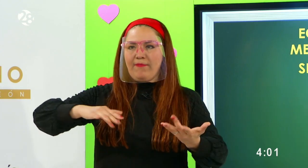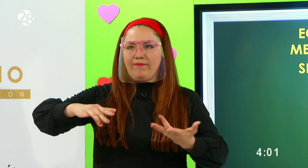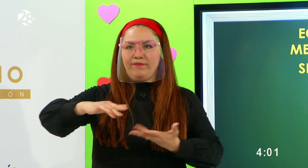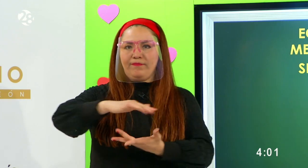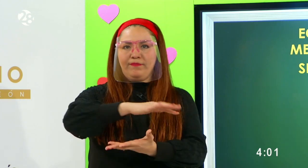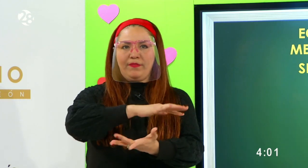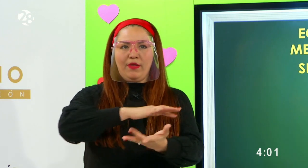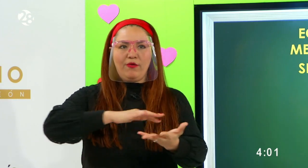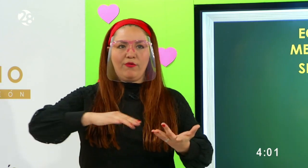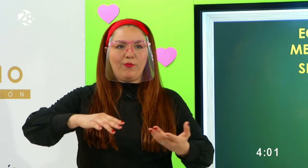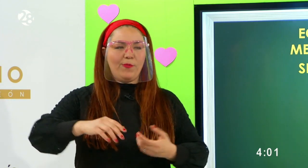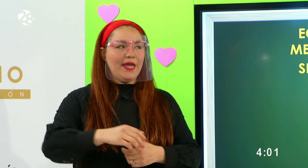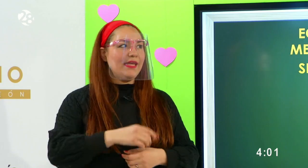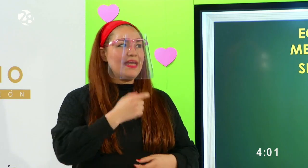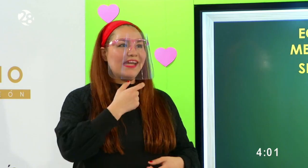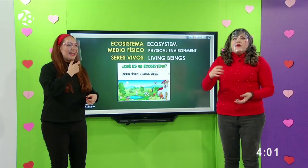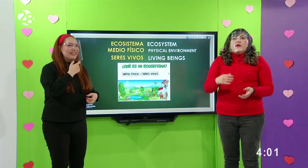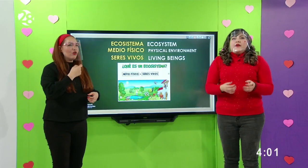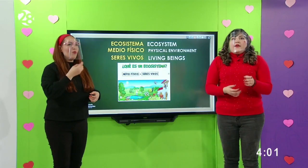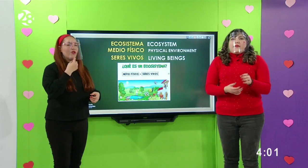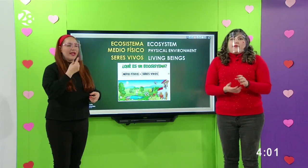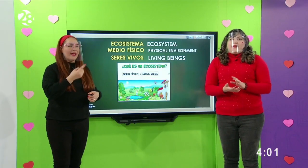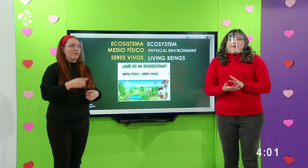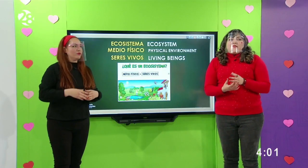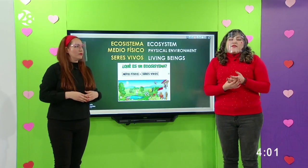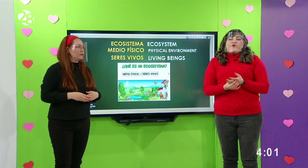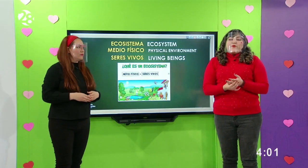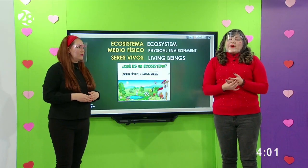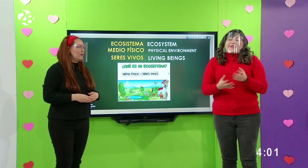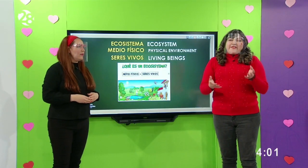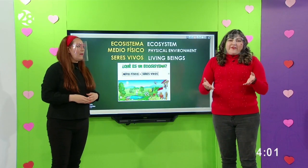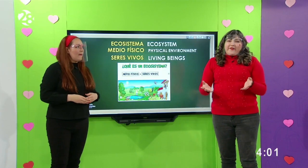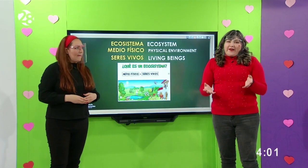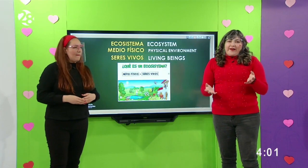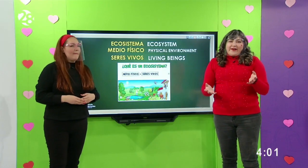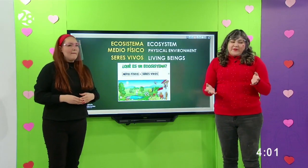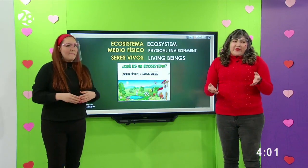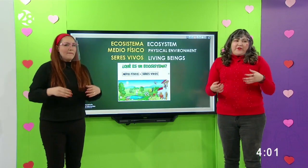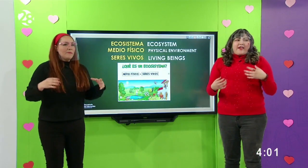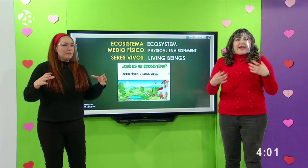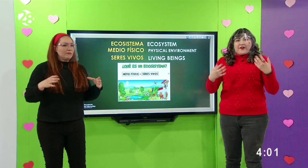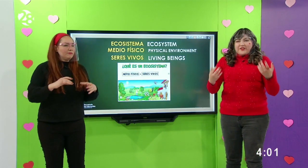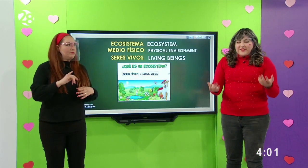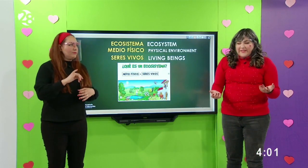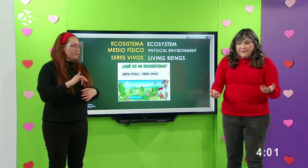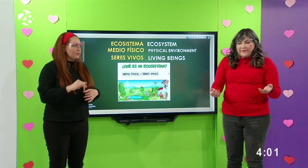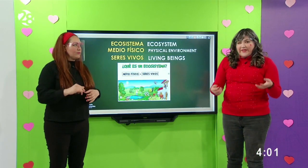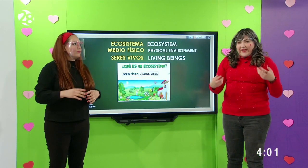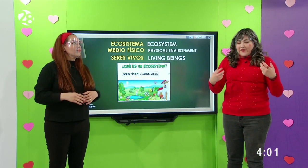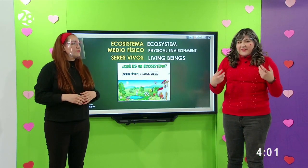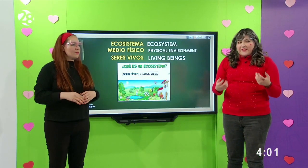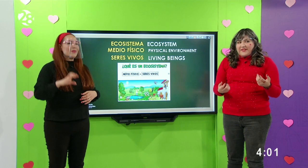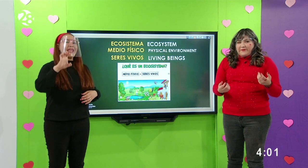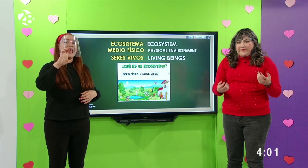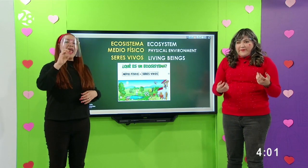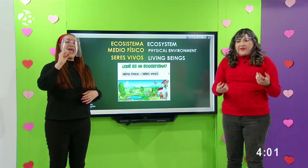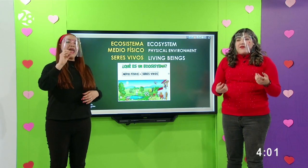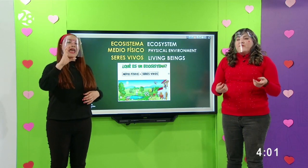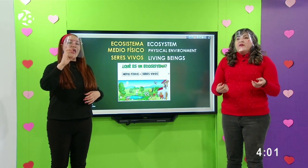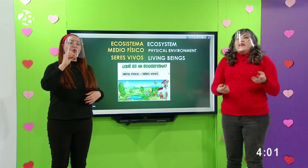ecosistema. Muy bien, ¿y en inglés cómo le diríamos? En inglés se dice muy parecido a español, ecosystem,